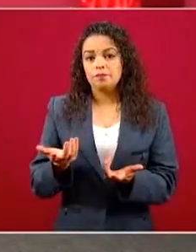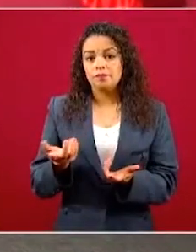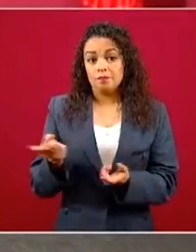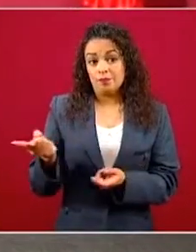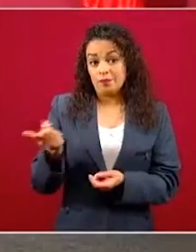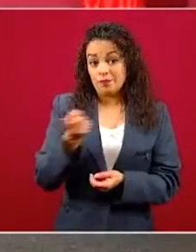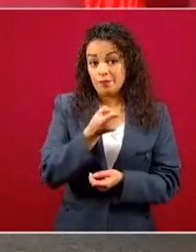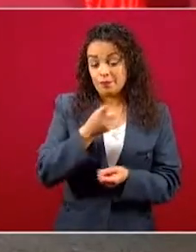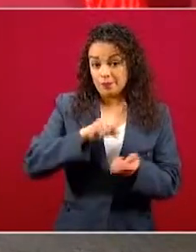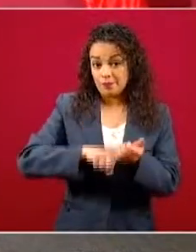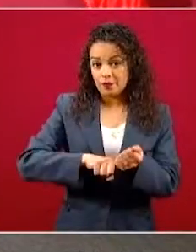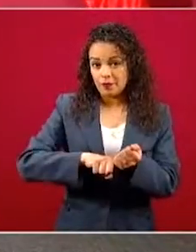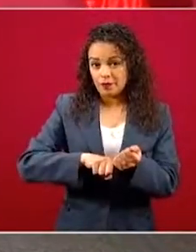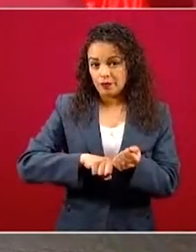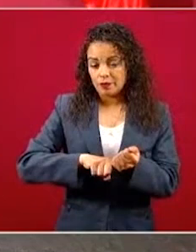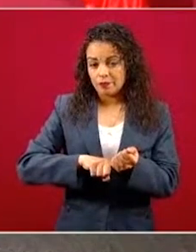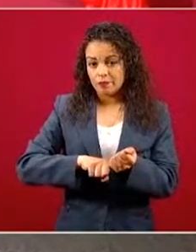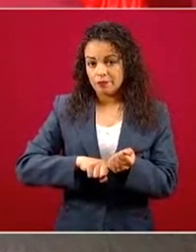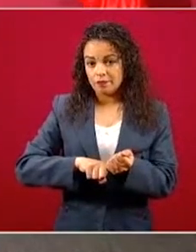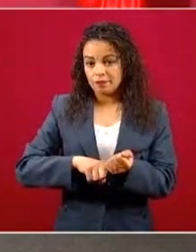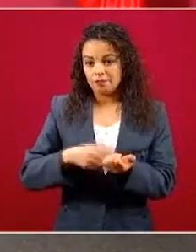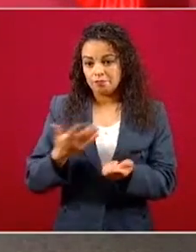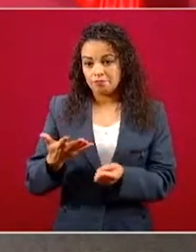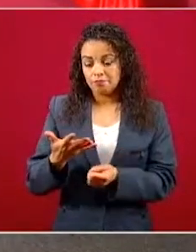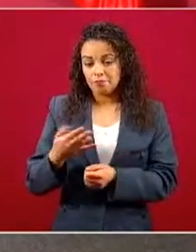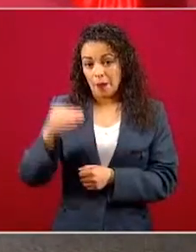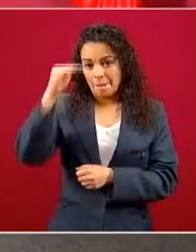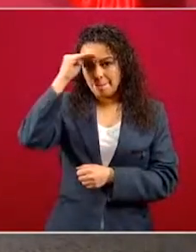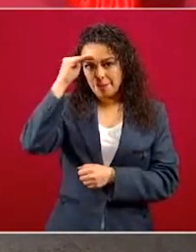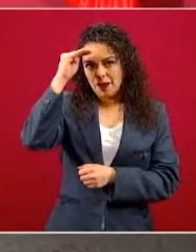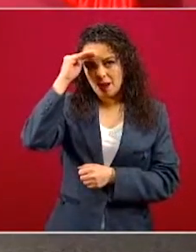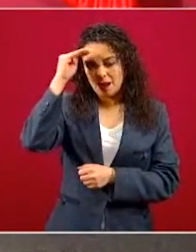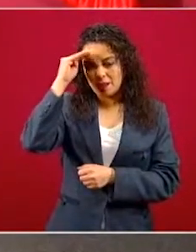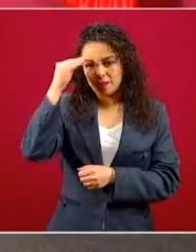pensaban distinto o siguen